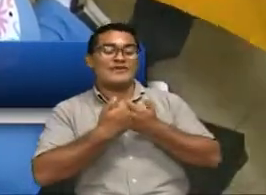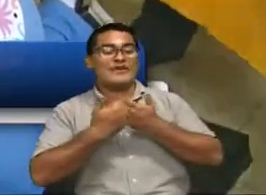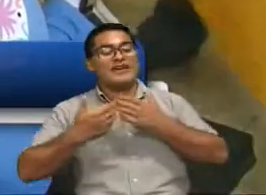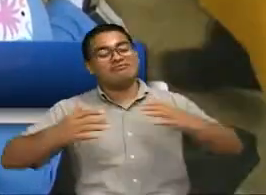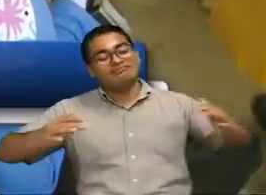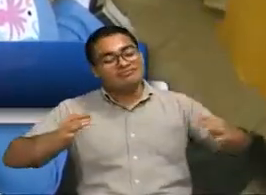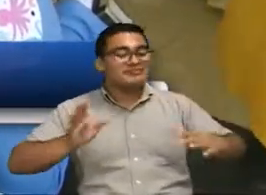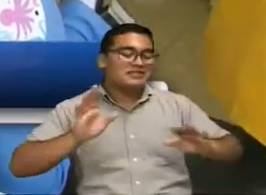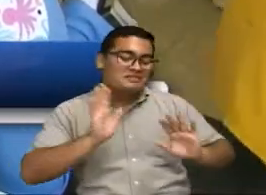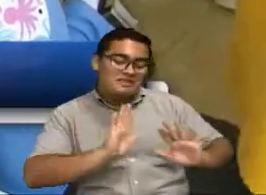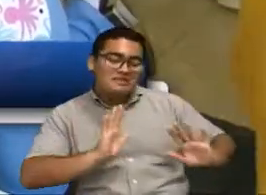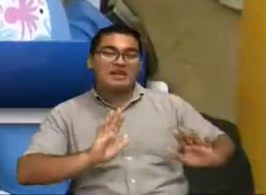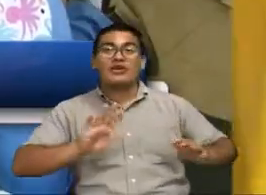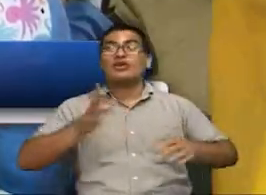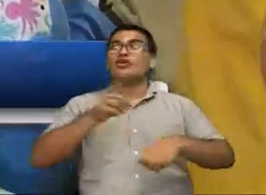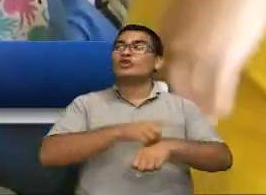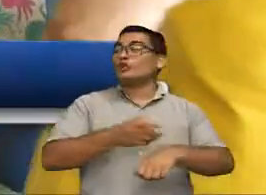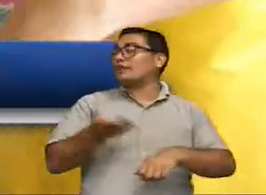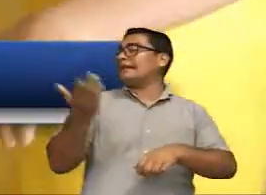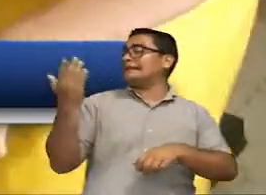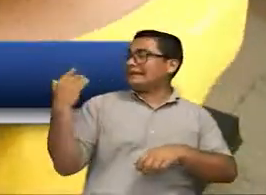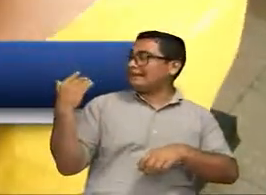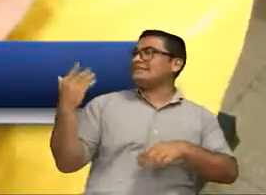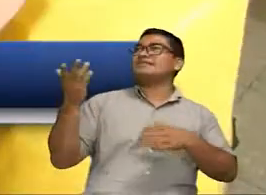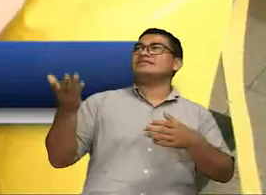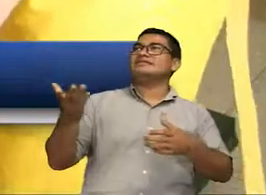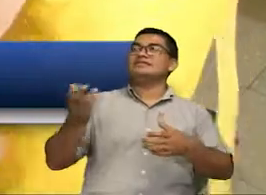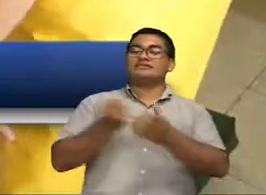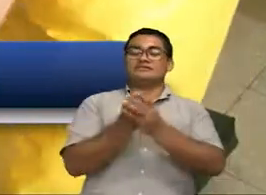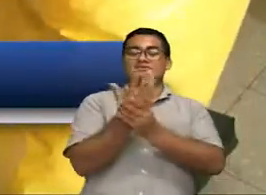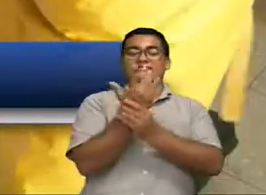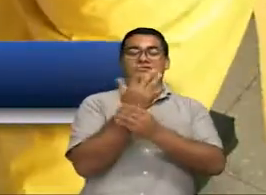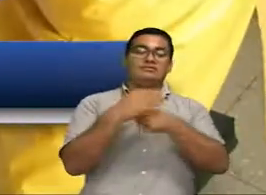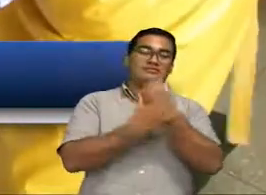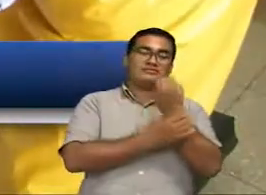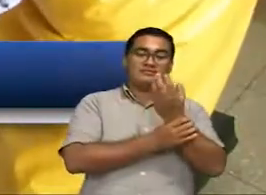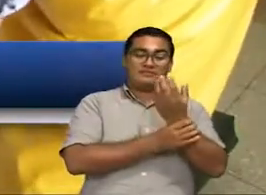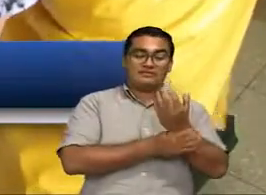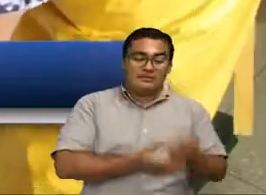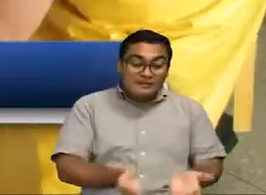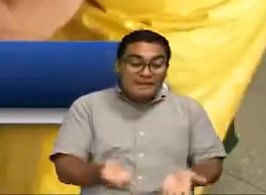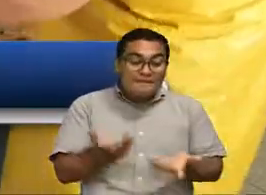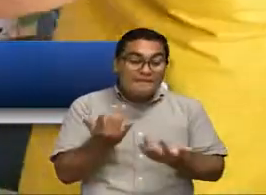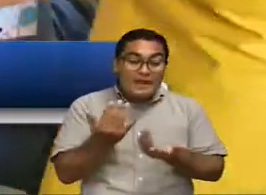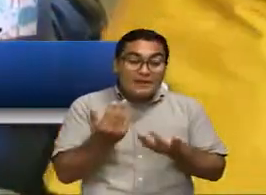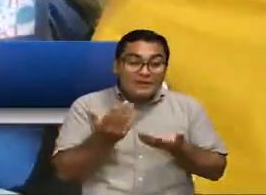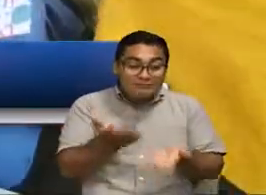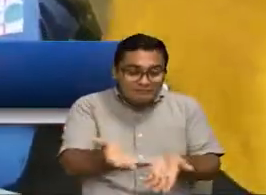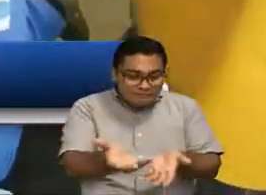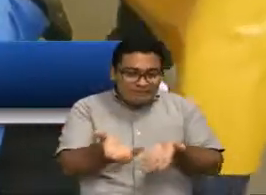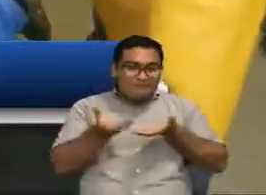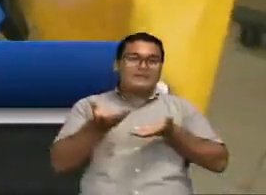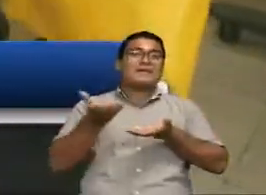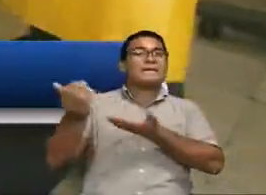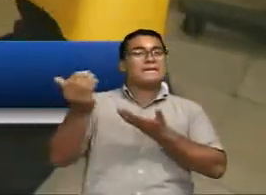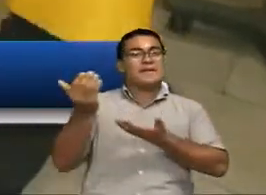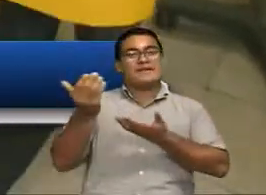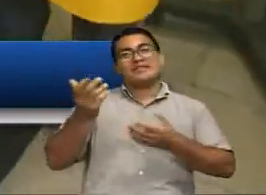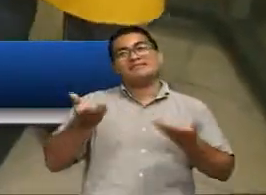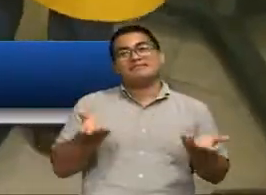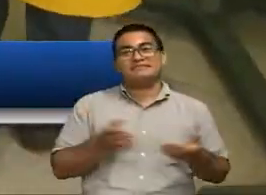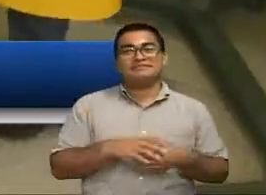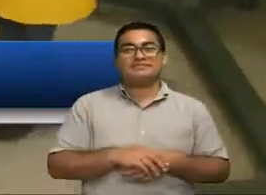médico está atrás, enguantado, esperando el nacimiento del bebé. Ya, esta